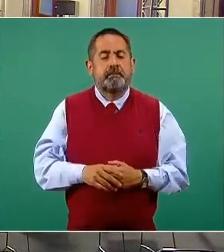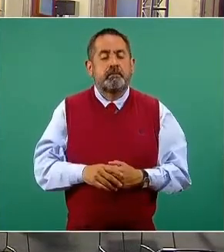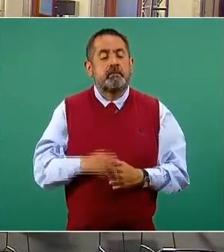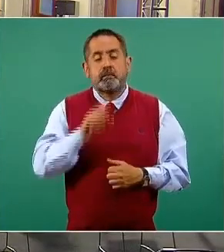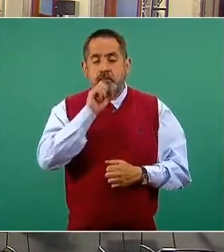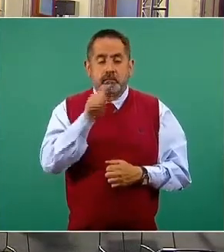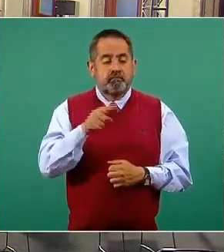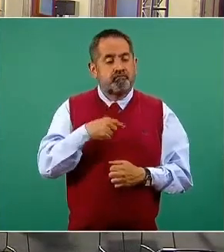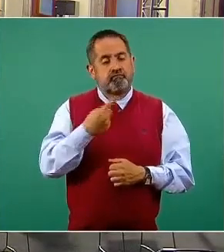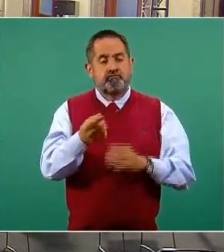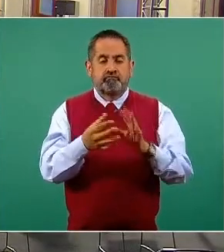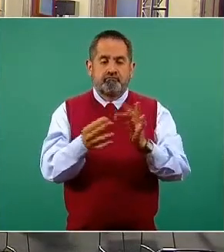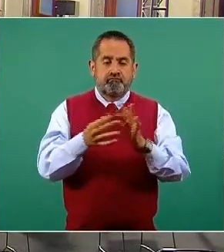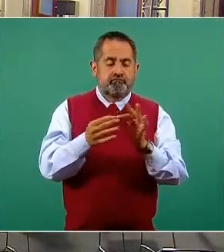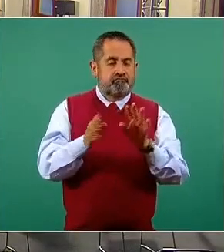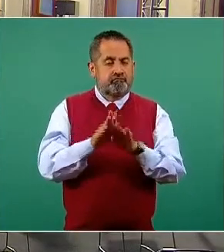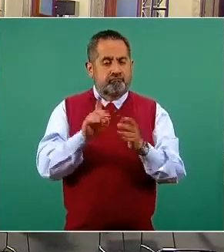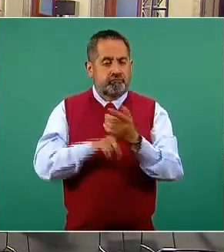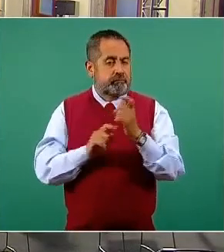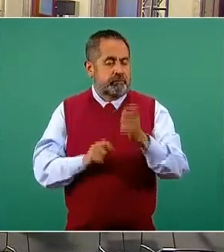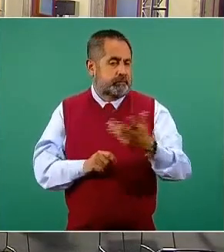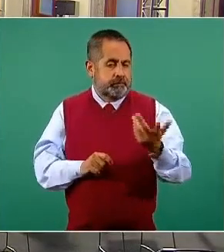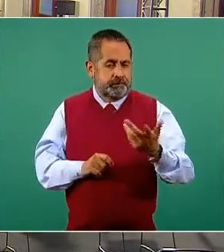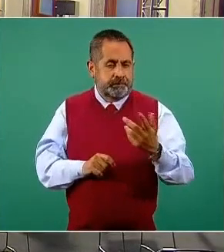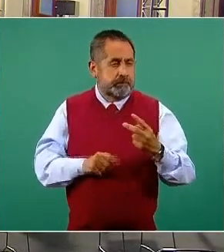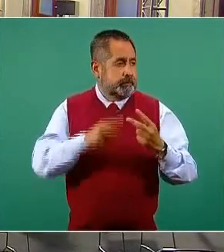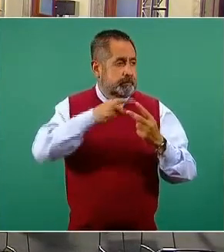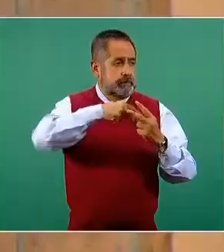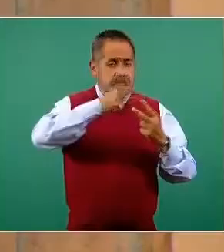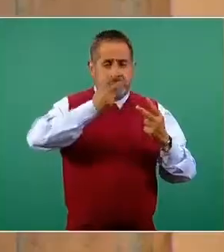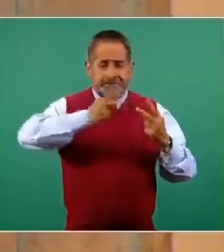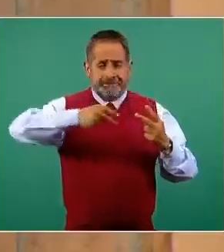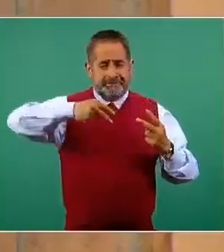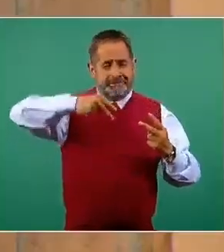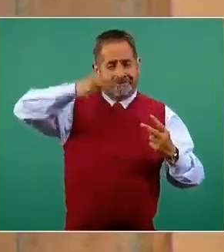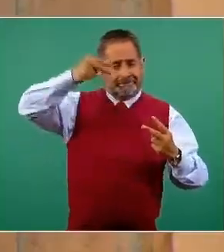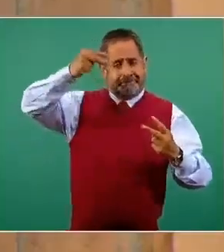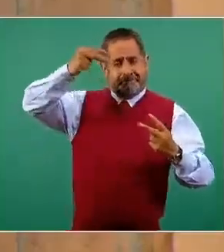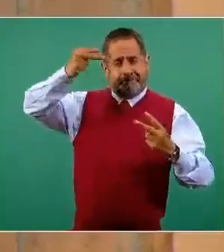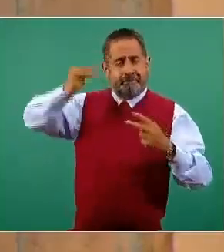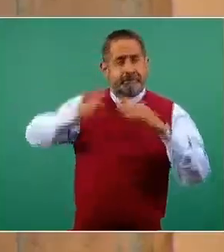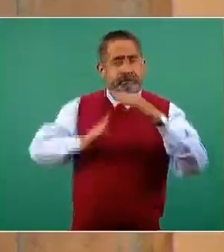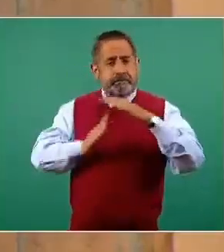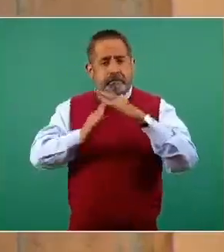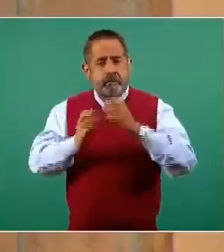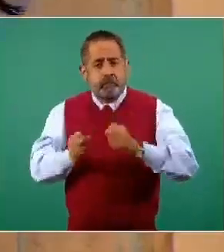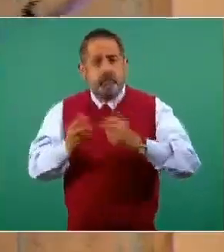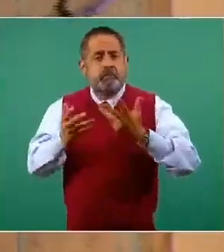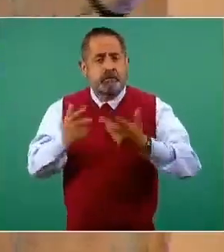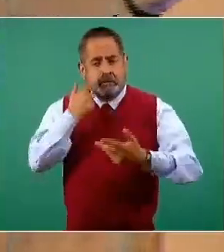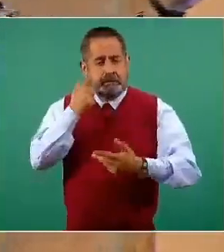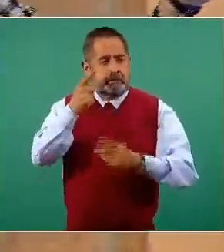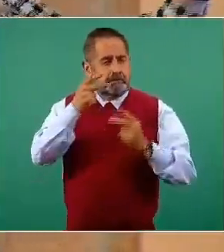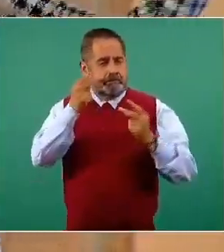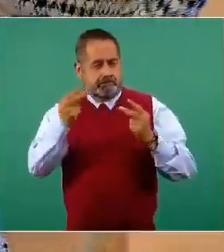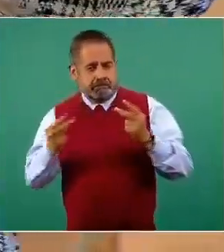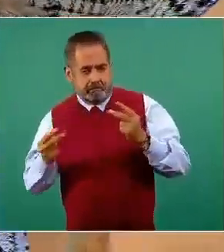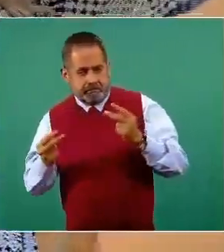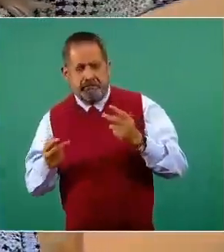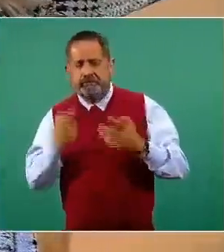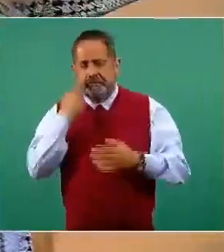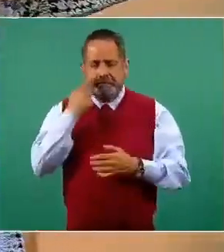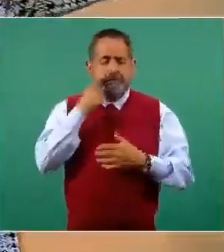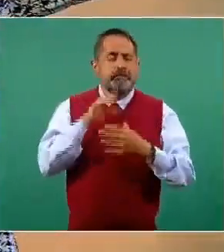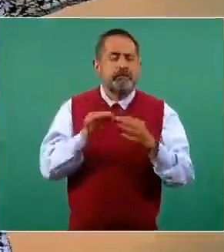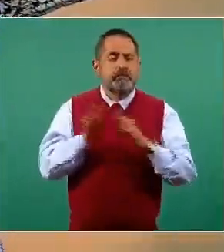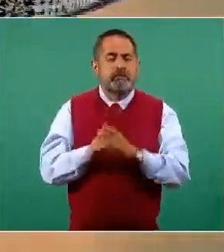es importante ver los picos que se han presentado en esta situación de hospitalización, y podemos nosotros